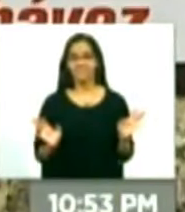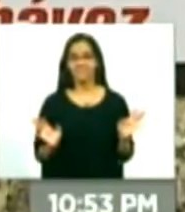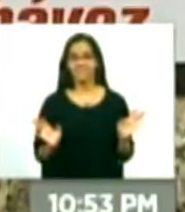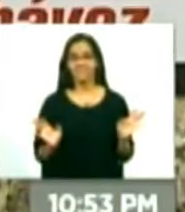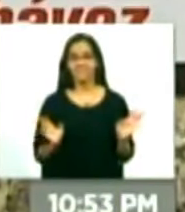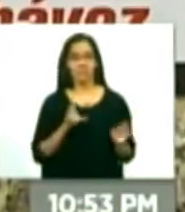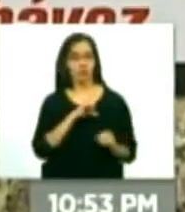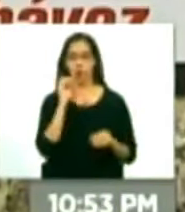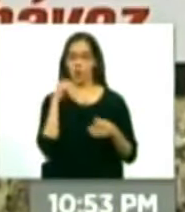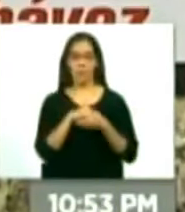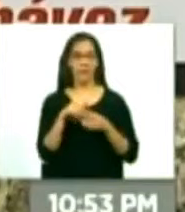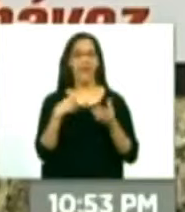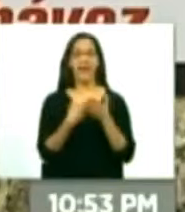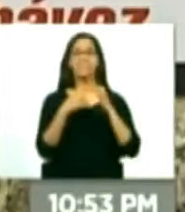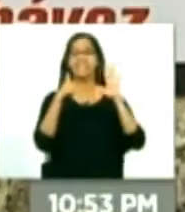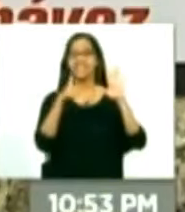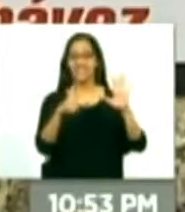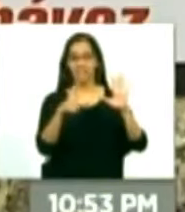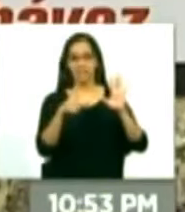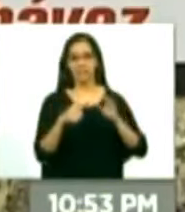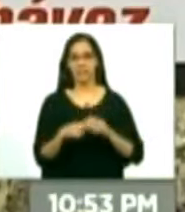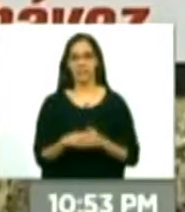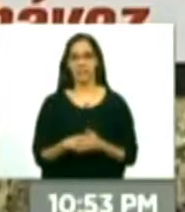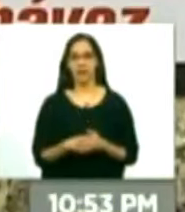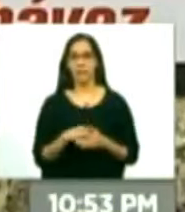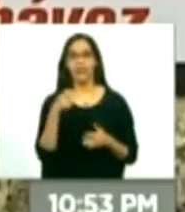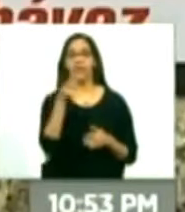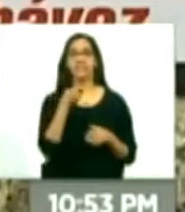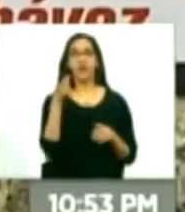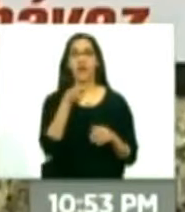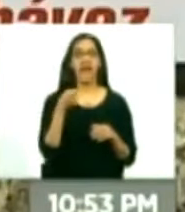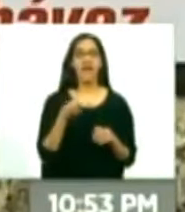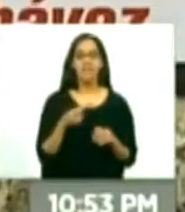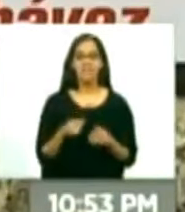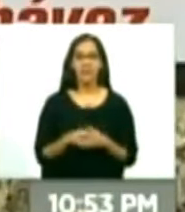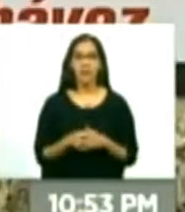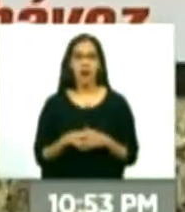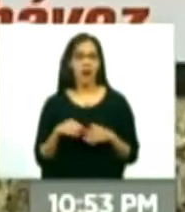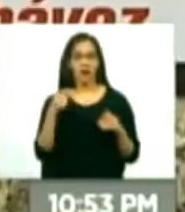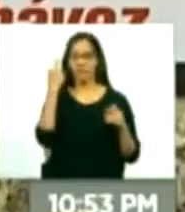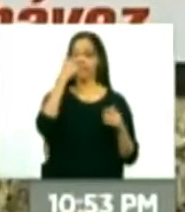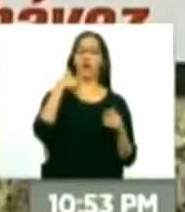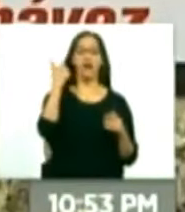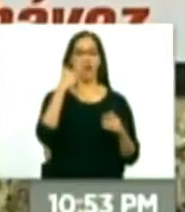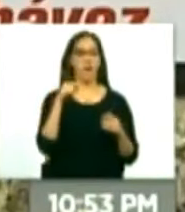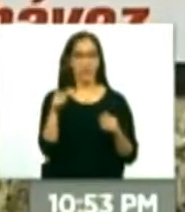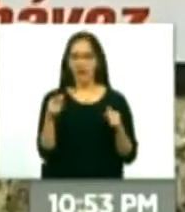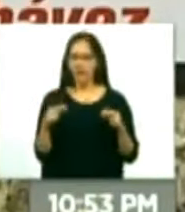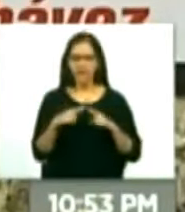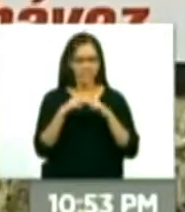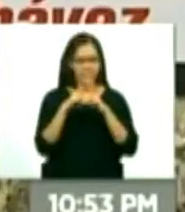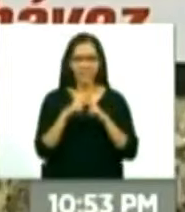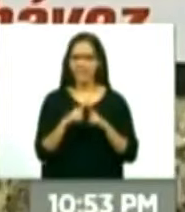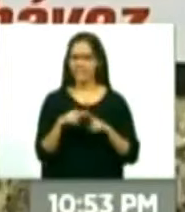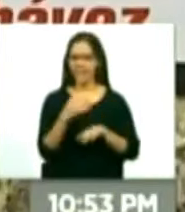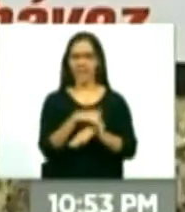No me meto, eso es hasta el 6. Porque es lo que anda buscando, ¿cómo se llama? Figurar. Pero si usted la encuentra en la calle, dele mi